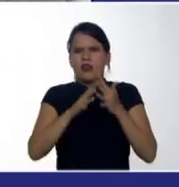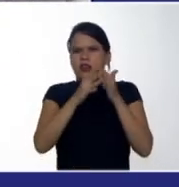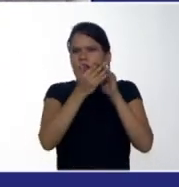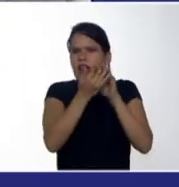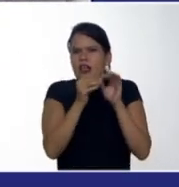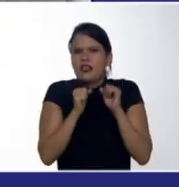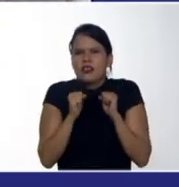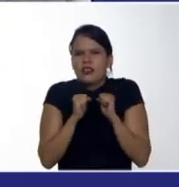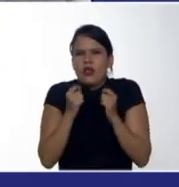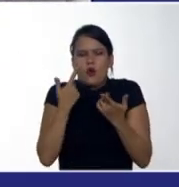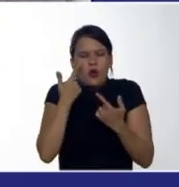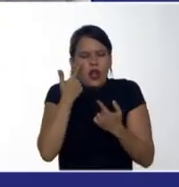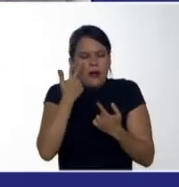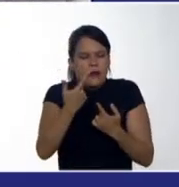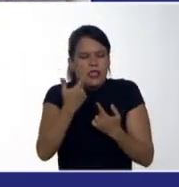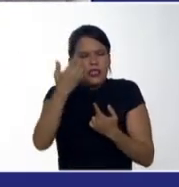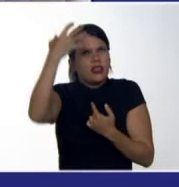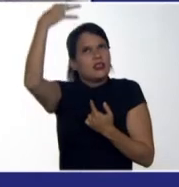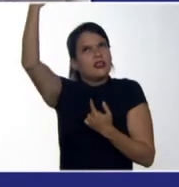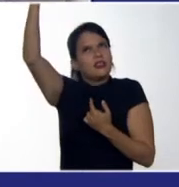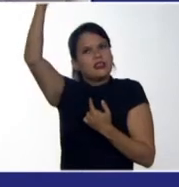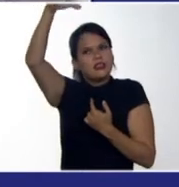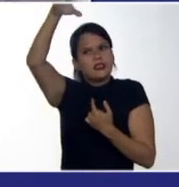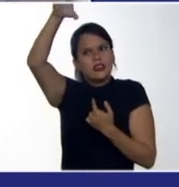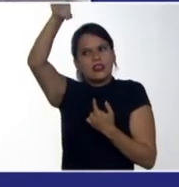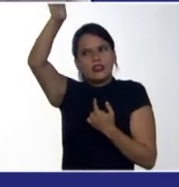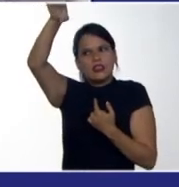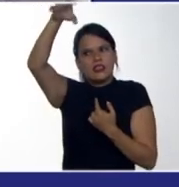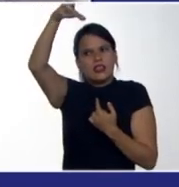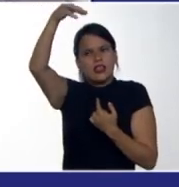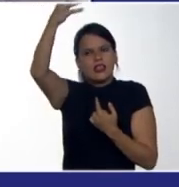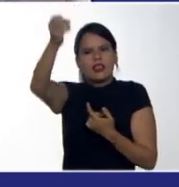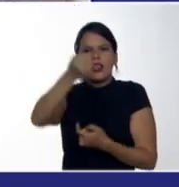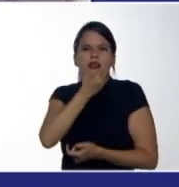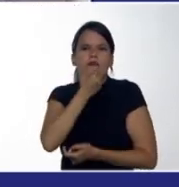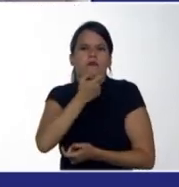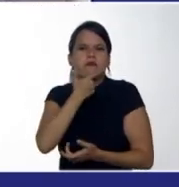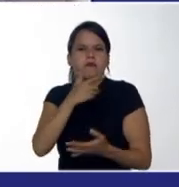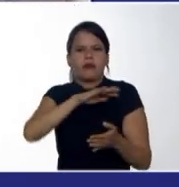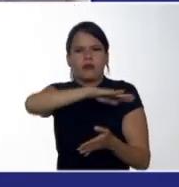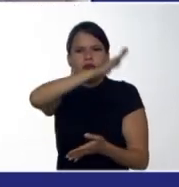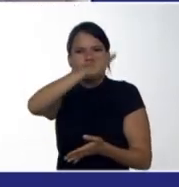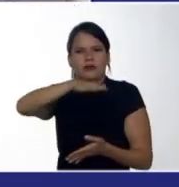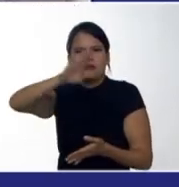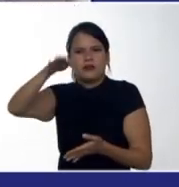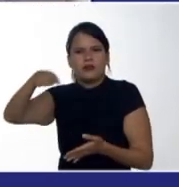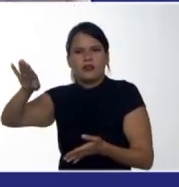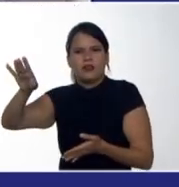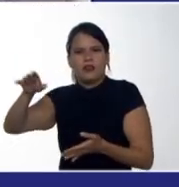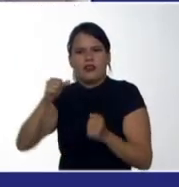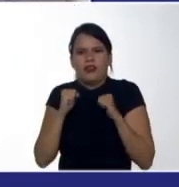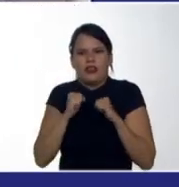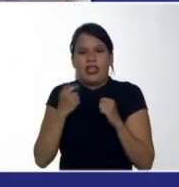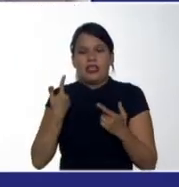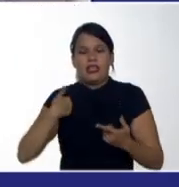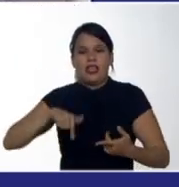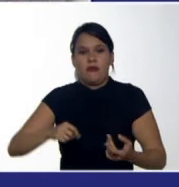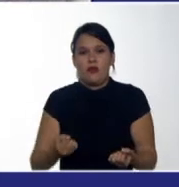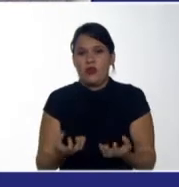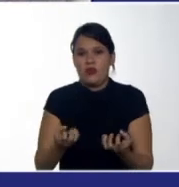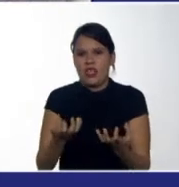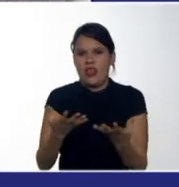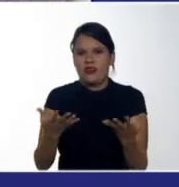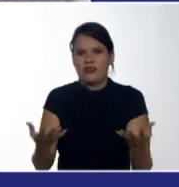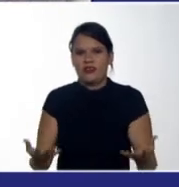vista satelital de nuestra una hermosa cordillera andina. Tenemos los llanos, los esteros,